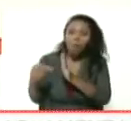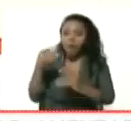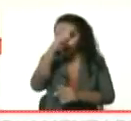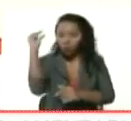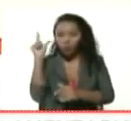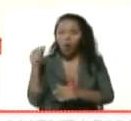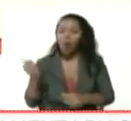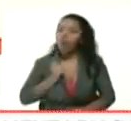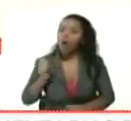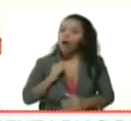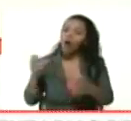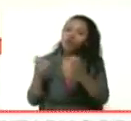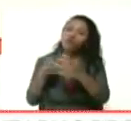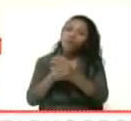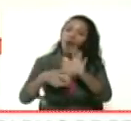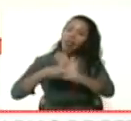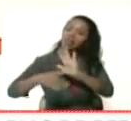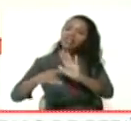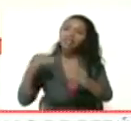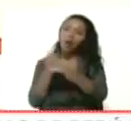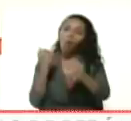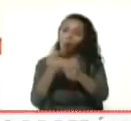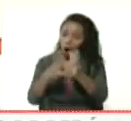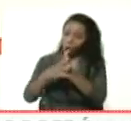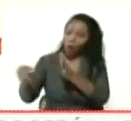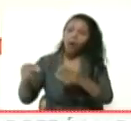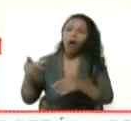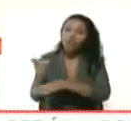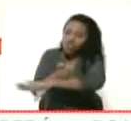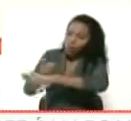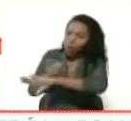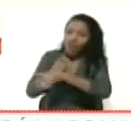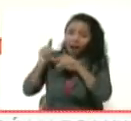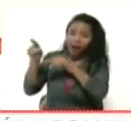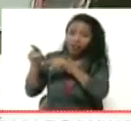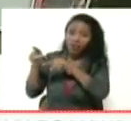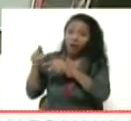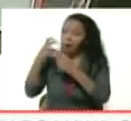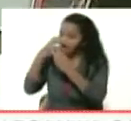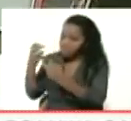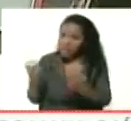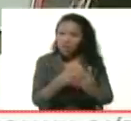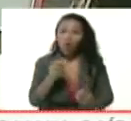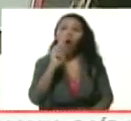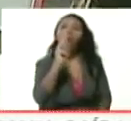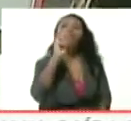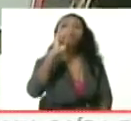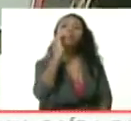cualquier partido de la derecha donde gobiernan ellos. Invito a Uribe que lo haga.